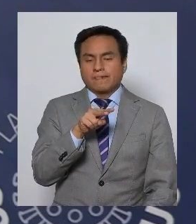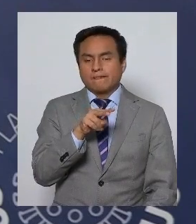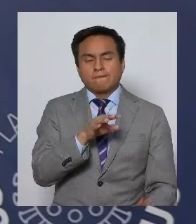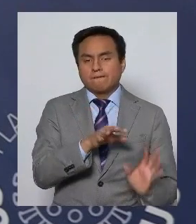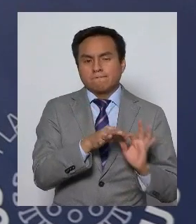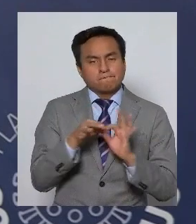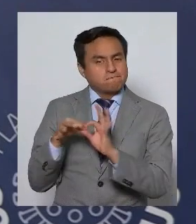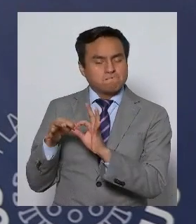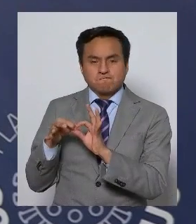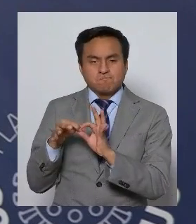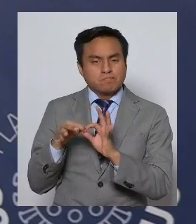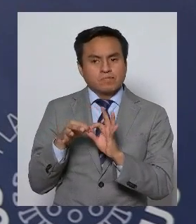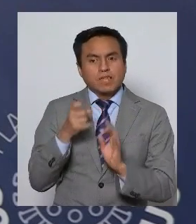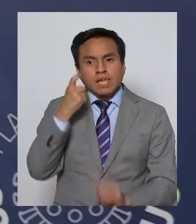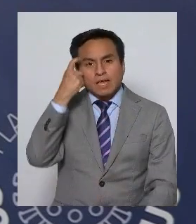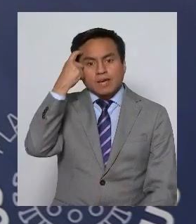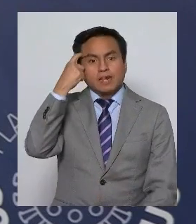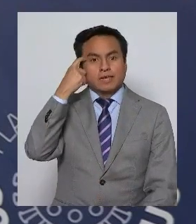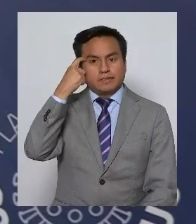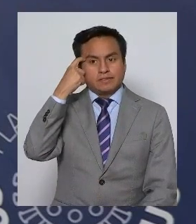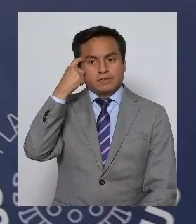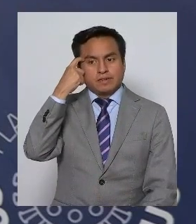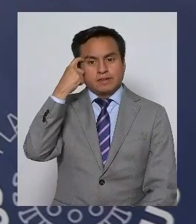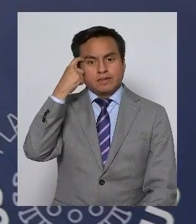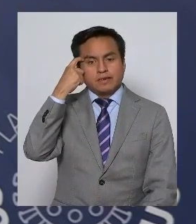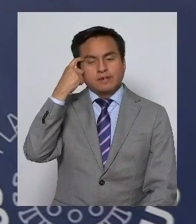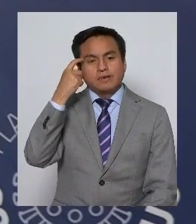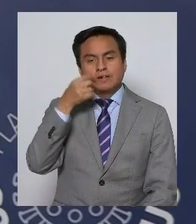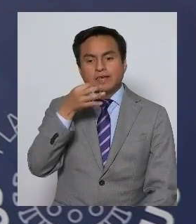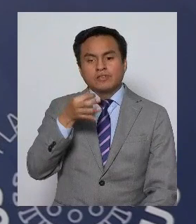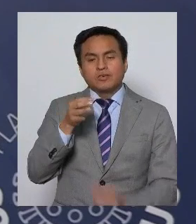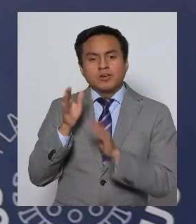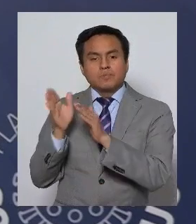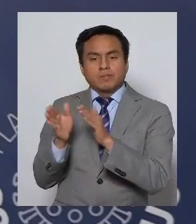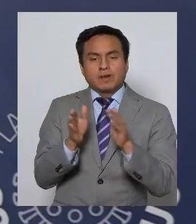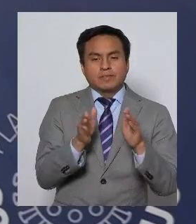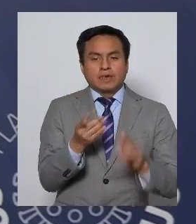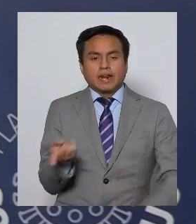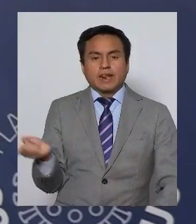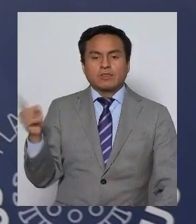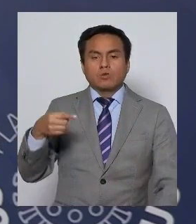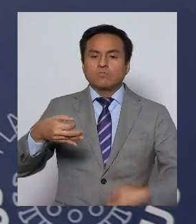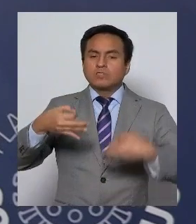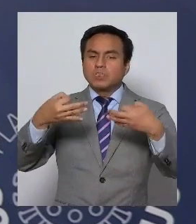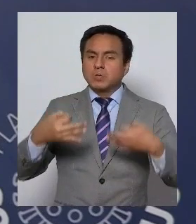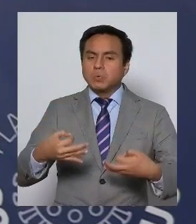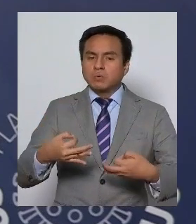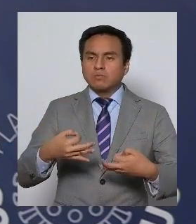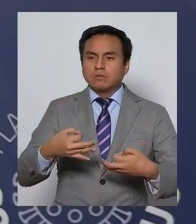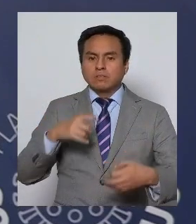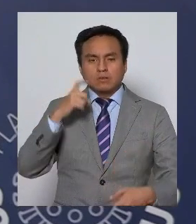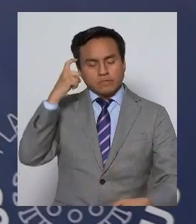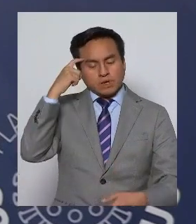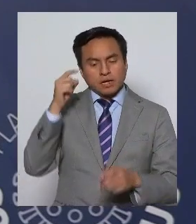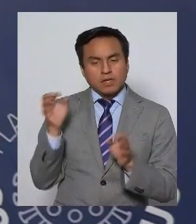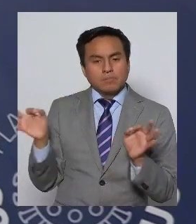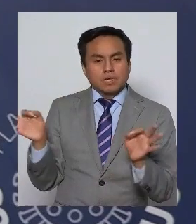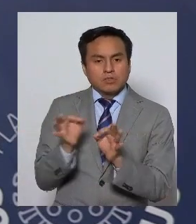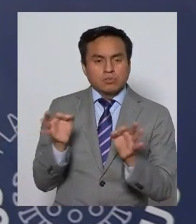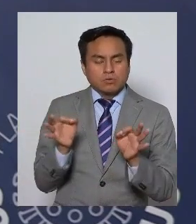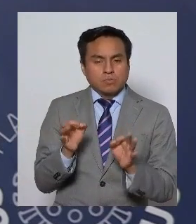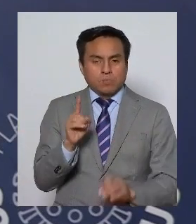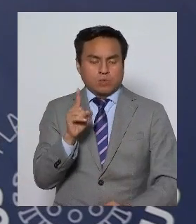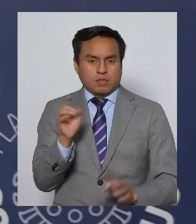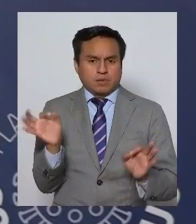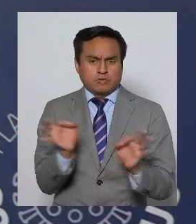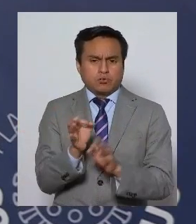justifica esta creencia de que este relato de prepararse para un retorno seguro haya sido la explicación o una